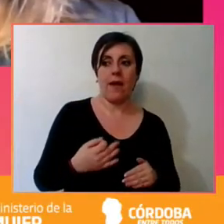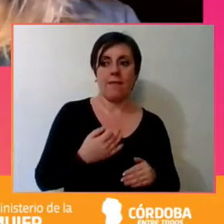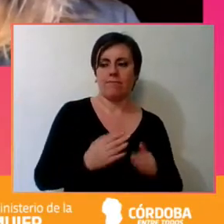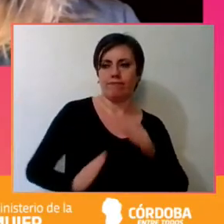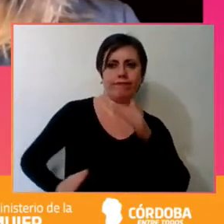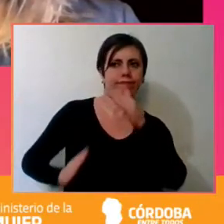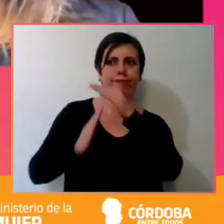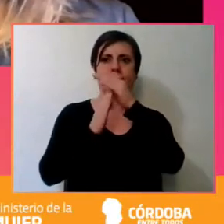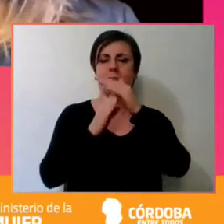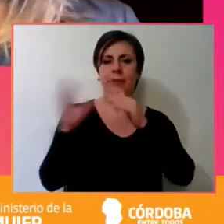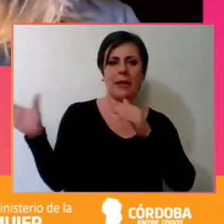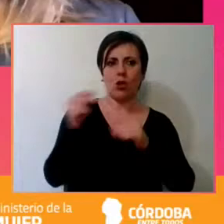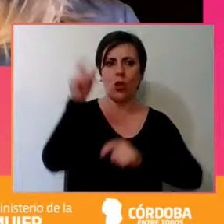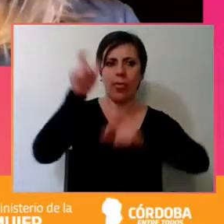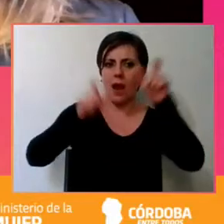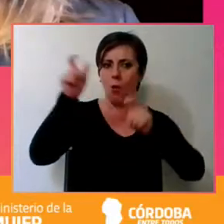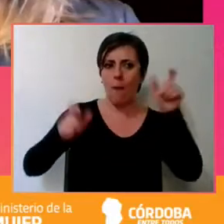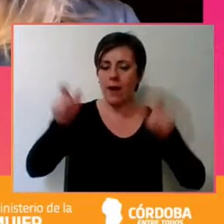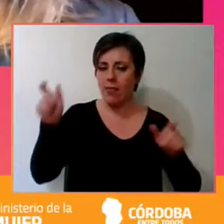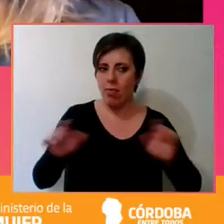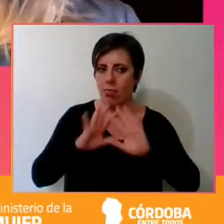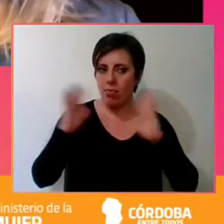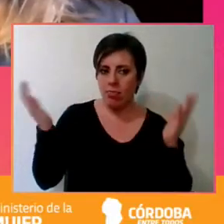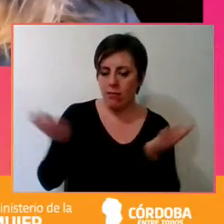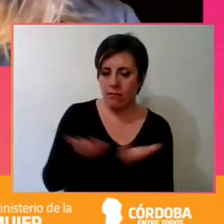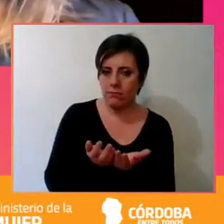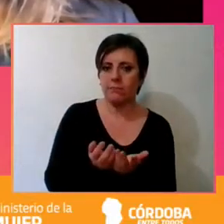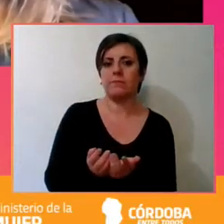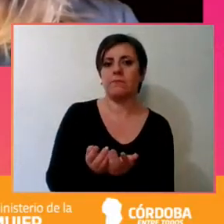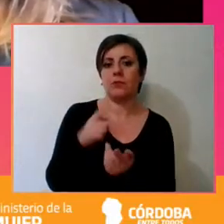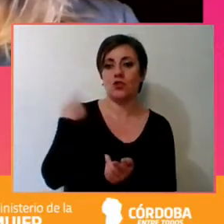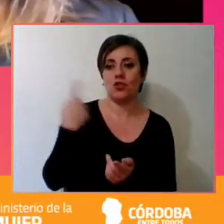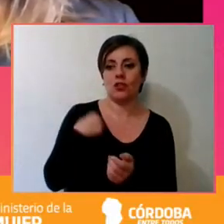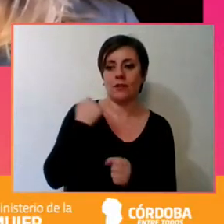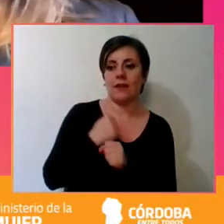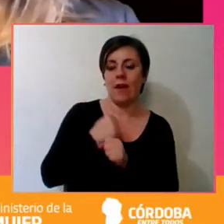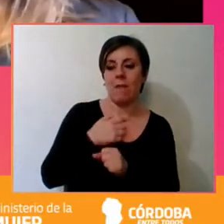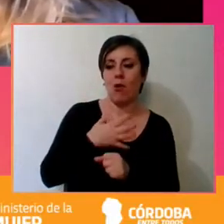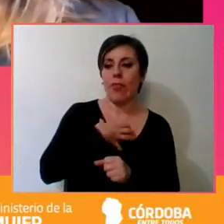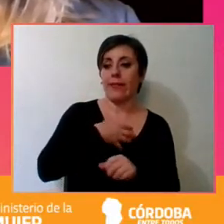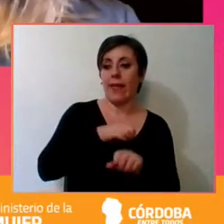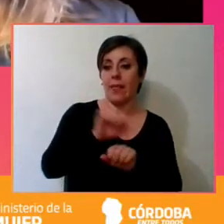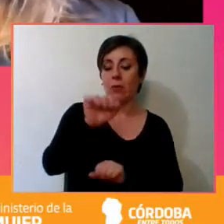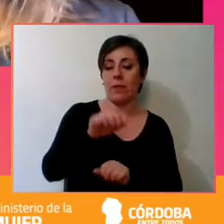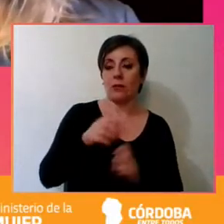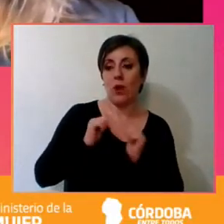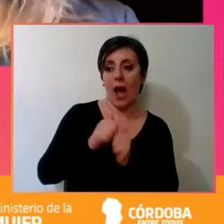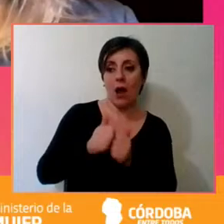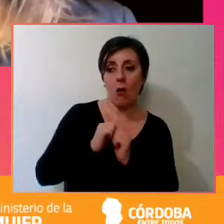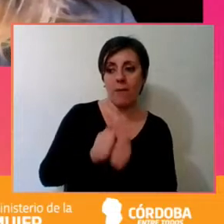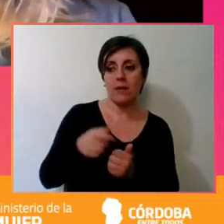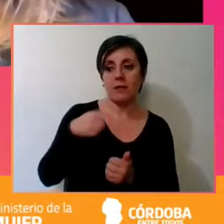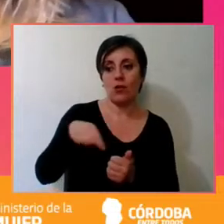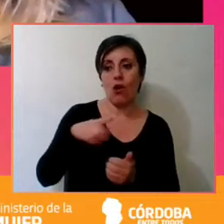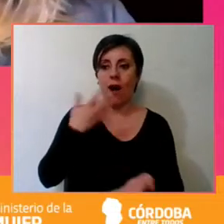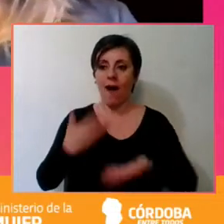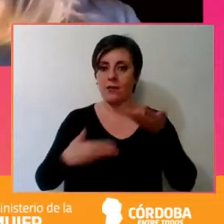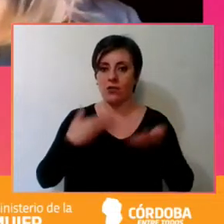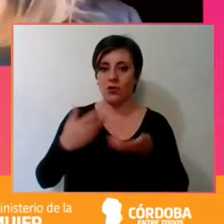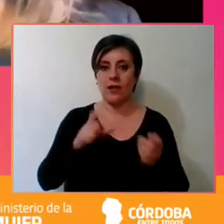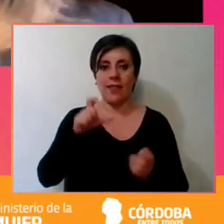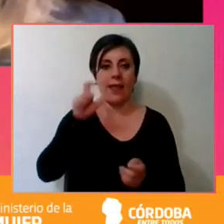ese sentido es que estamos trabajando desde esta diplomatura, acompañando todas las acciones de la CIM